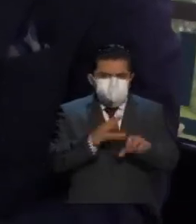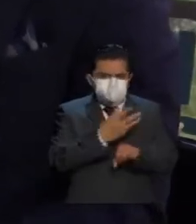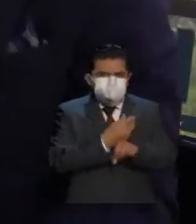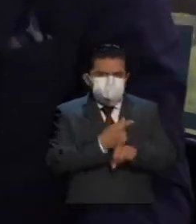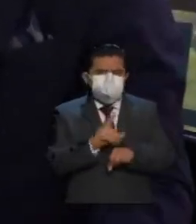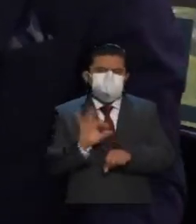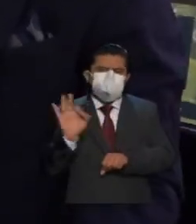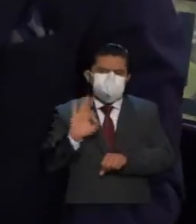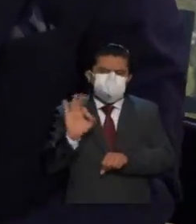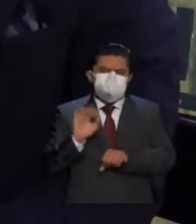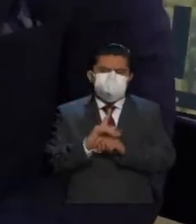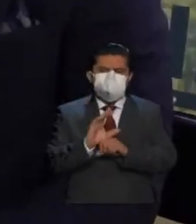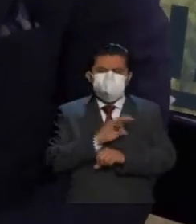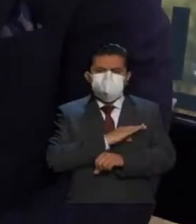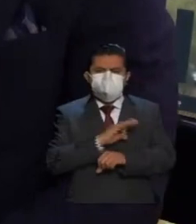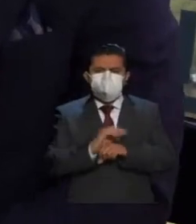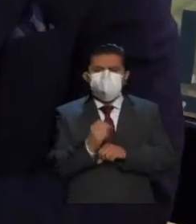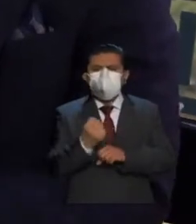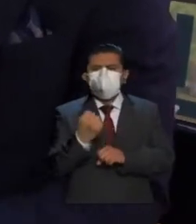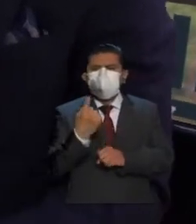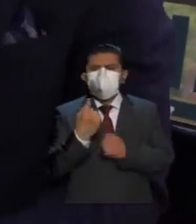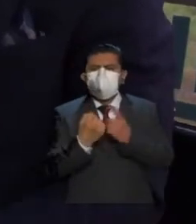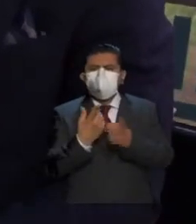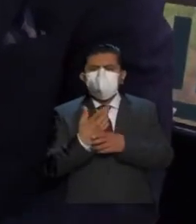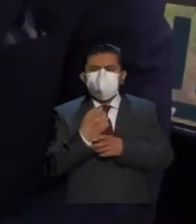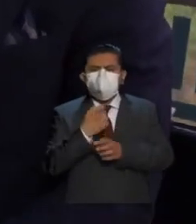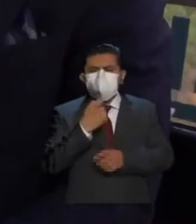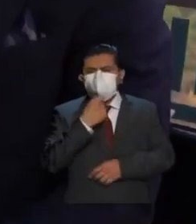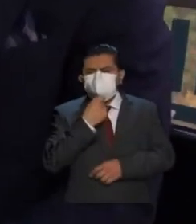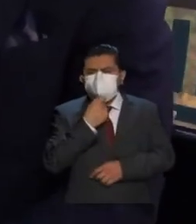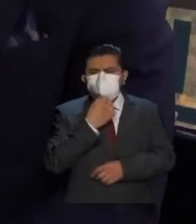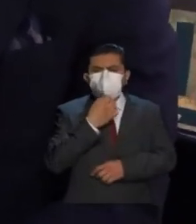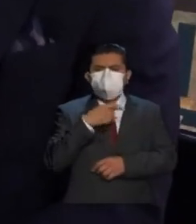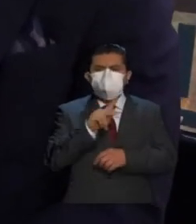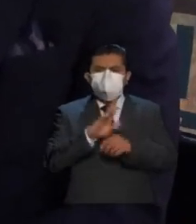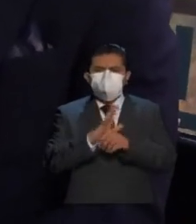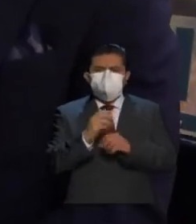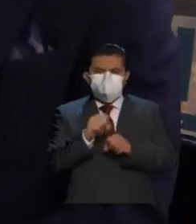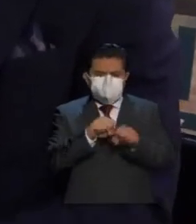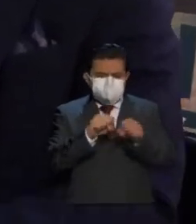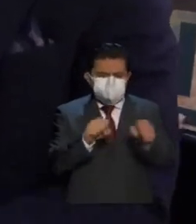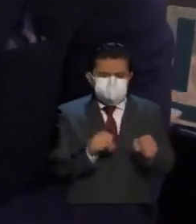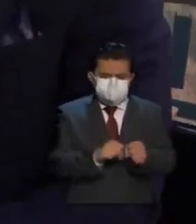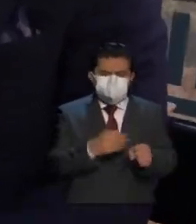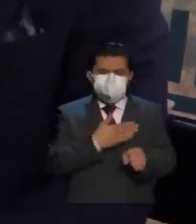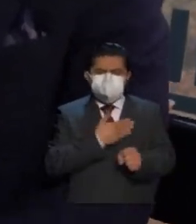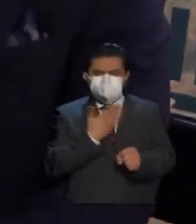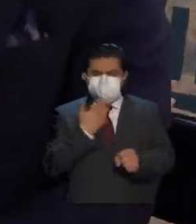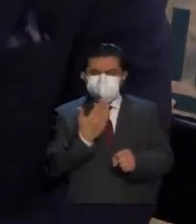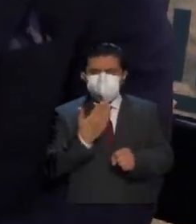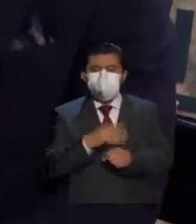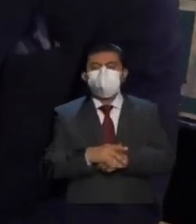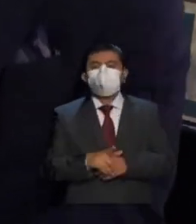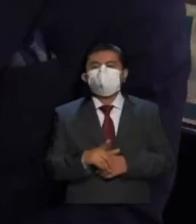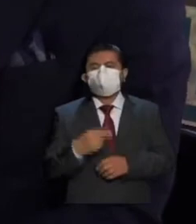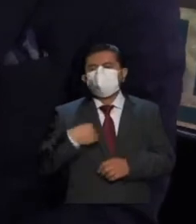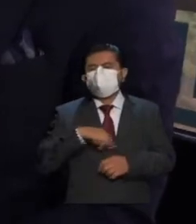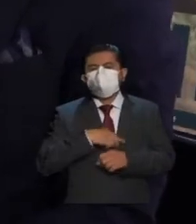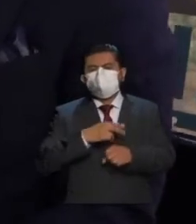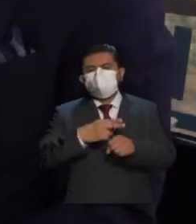una posibilidad de unos minutos estar varados, pero el sistema sigue funcionando y podemos continuar con la operación